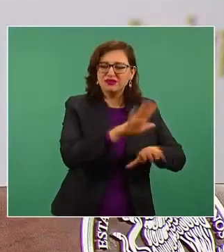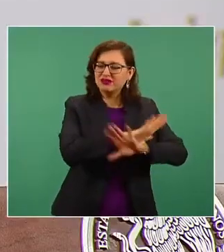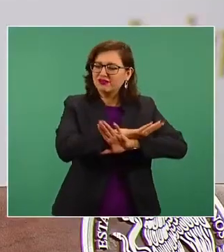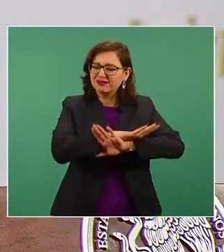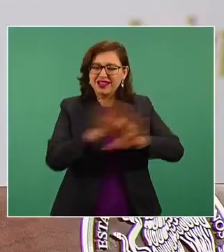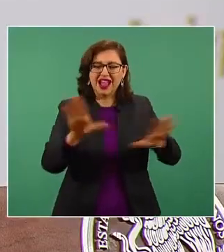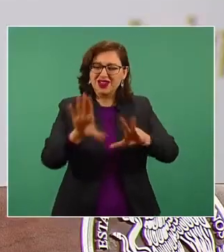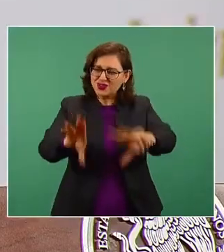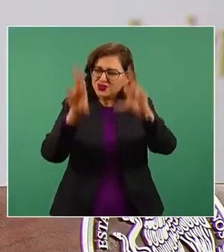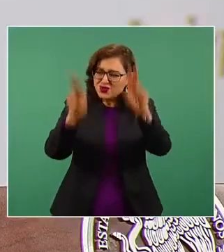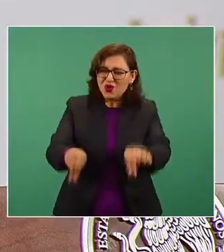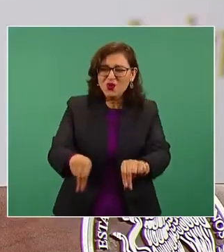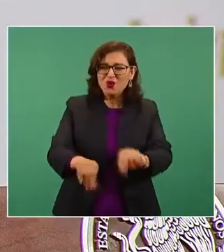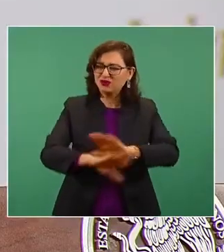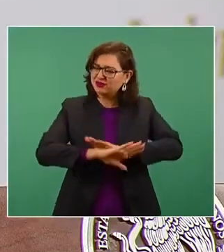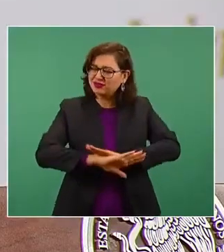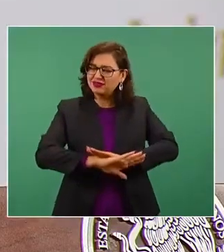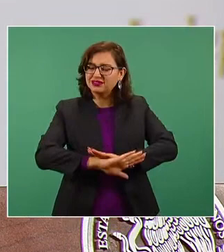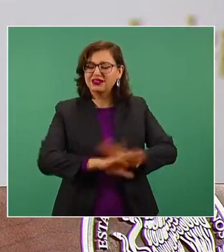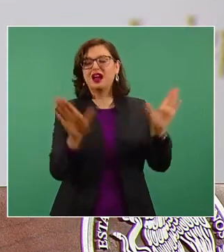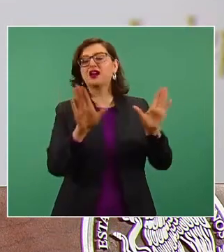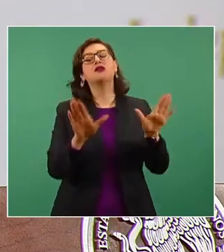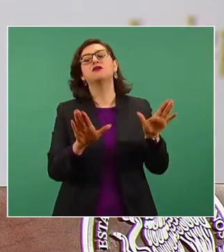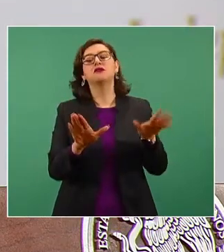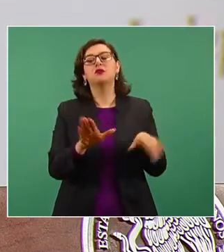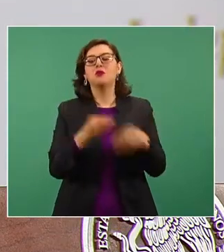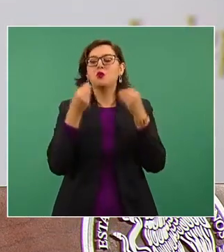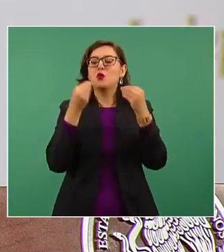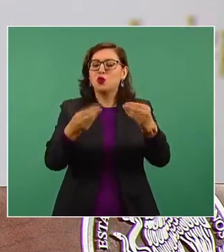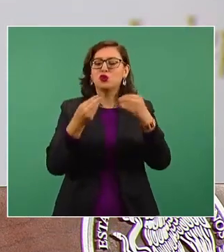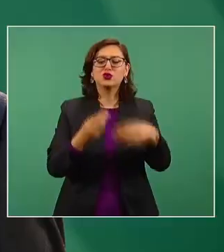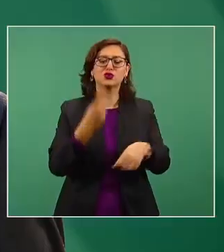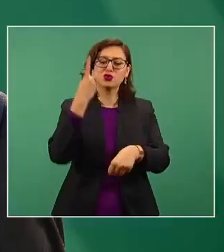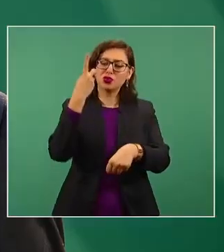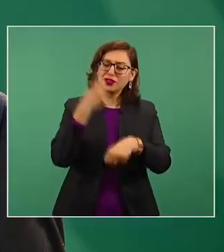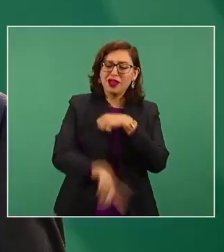porque eso nos afecta muchísimo.